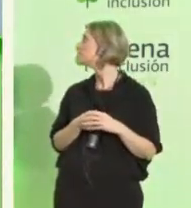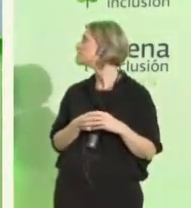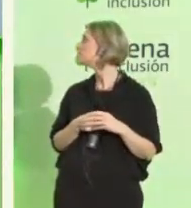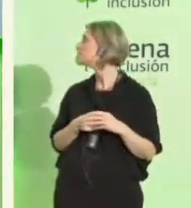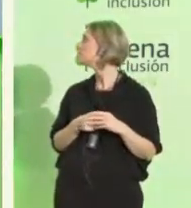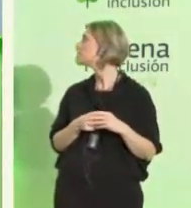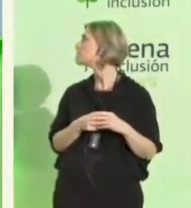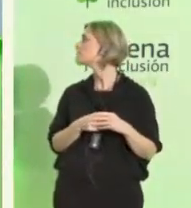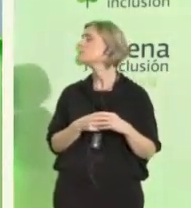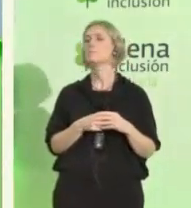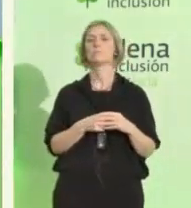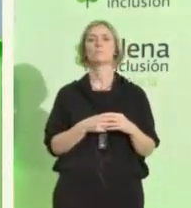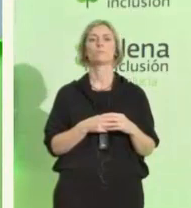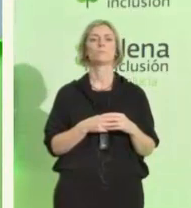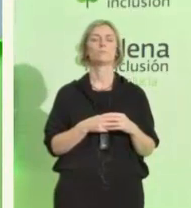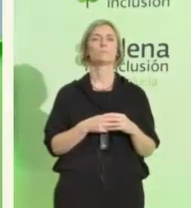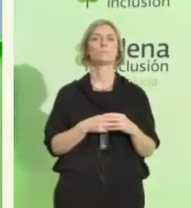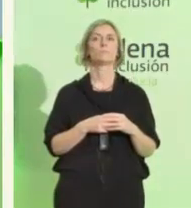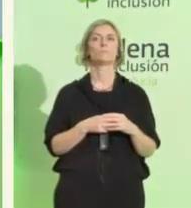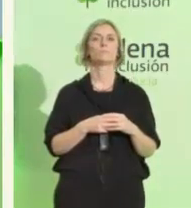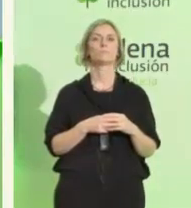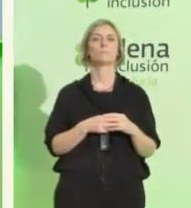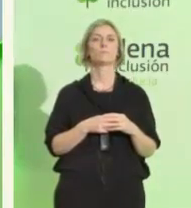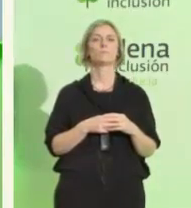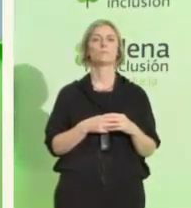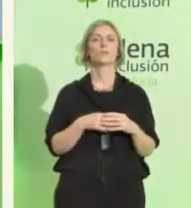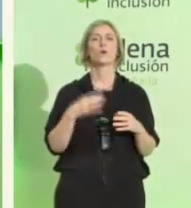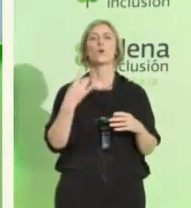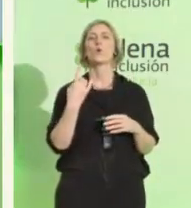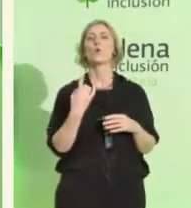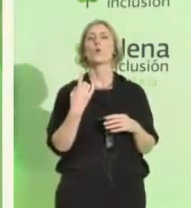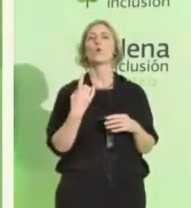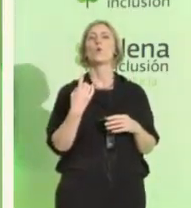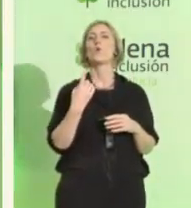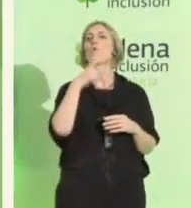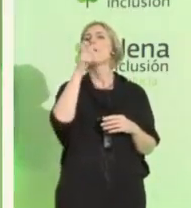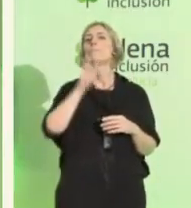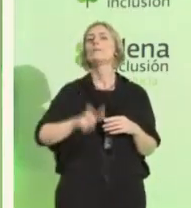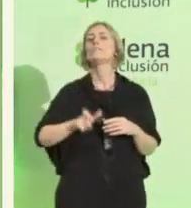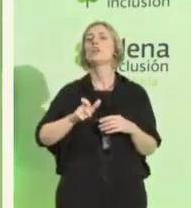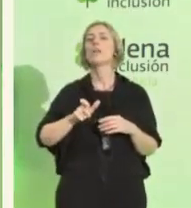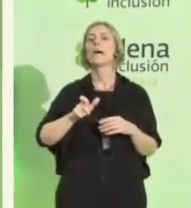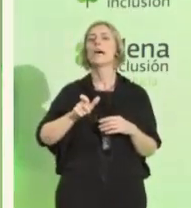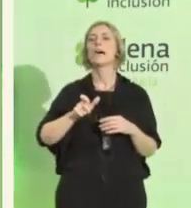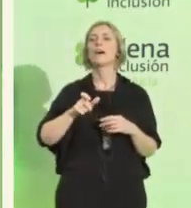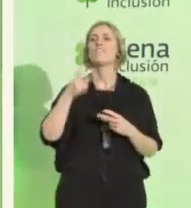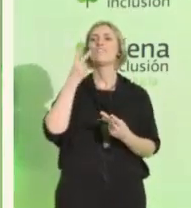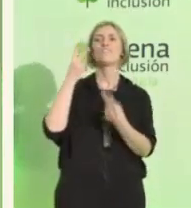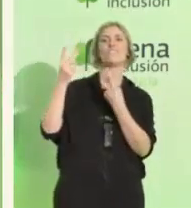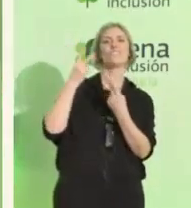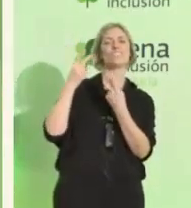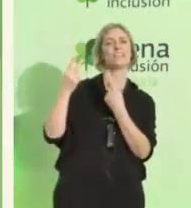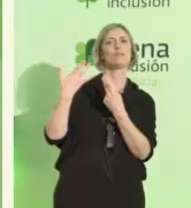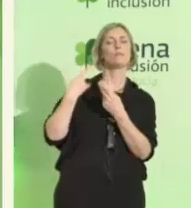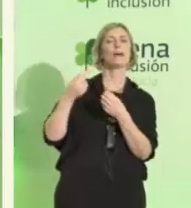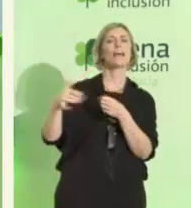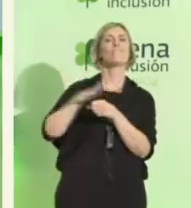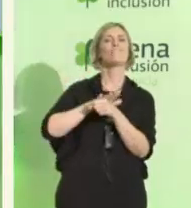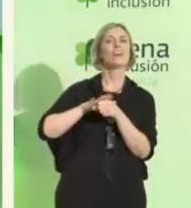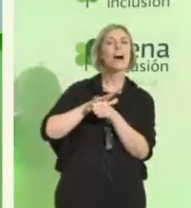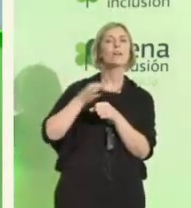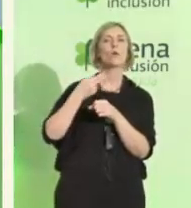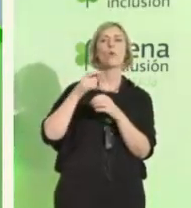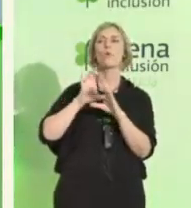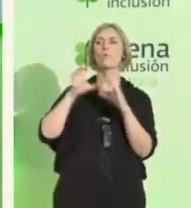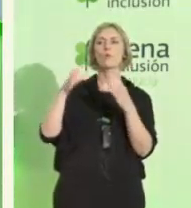una persona que te sirve para llevarlo para la comunidad es que no estamos apostar nos